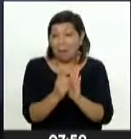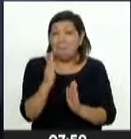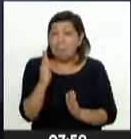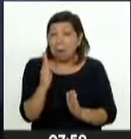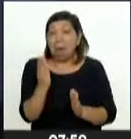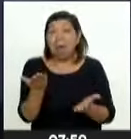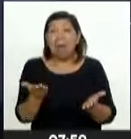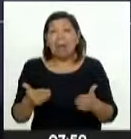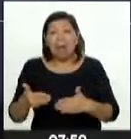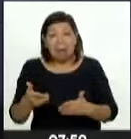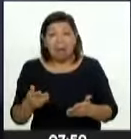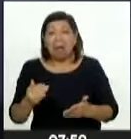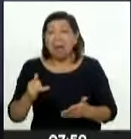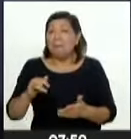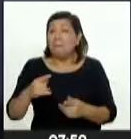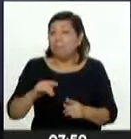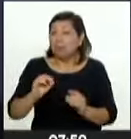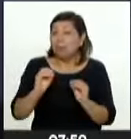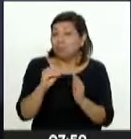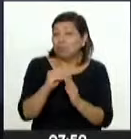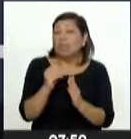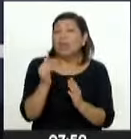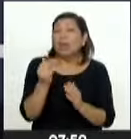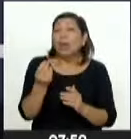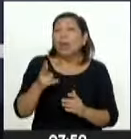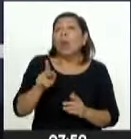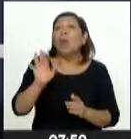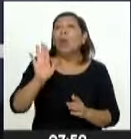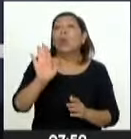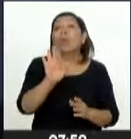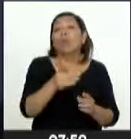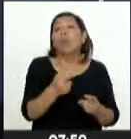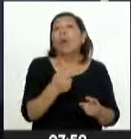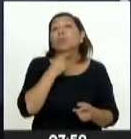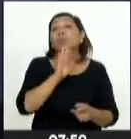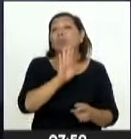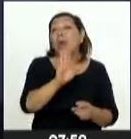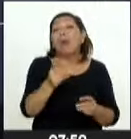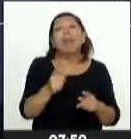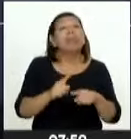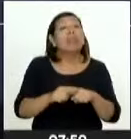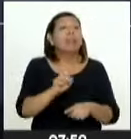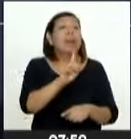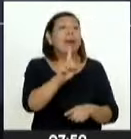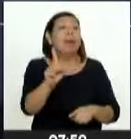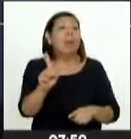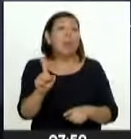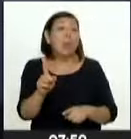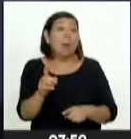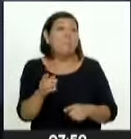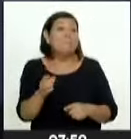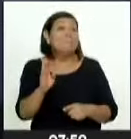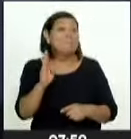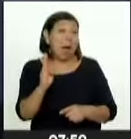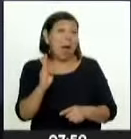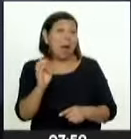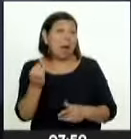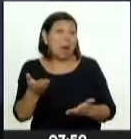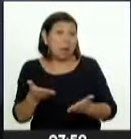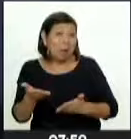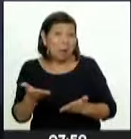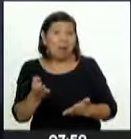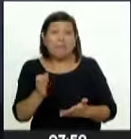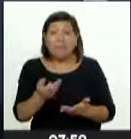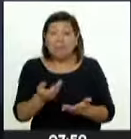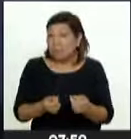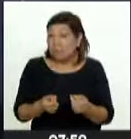las cajas, las financieras podían poner la tasa de interés que querían, que mejor les parecía, porque se partía de que el mercado era quien regulaba que no